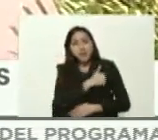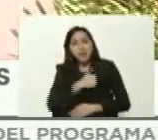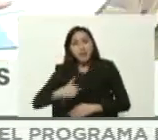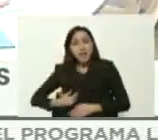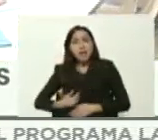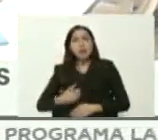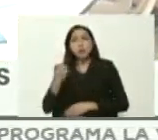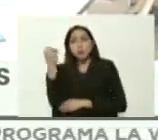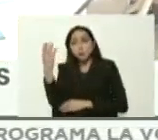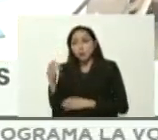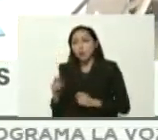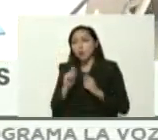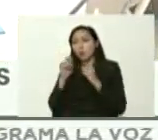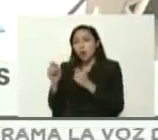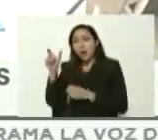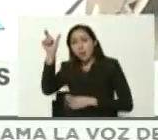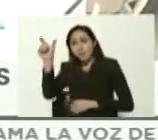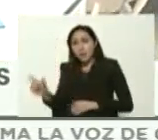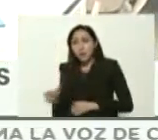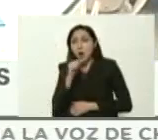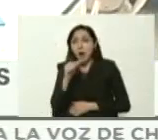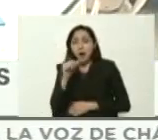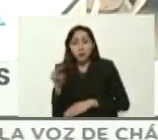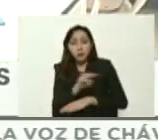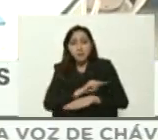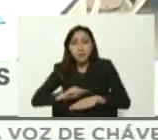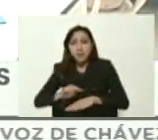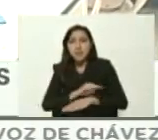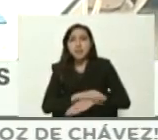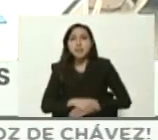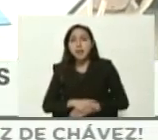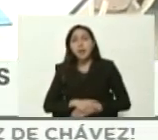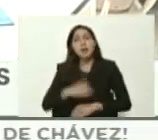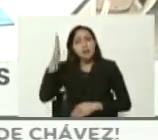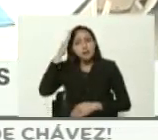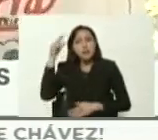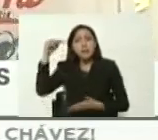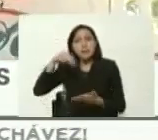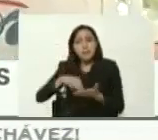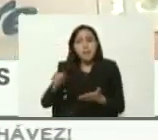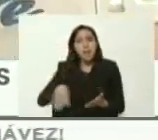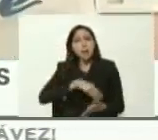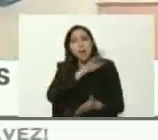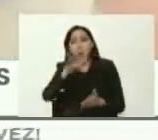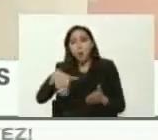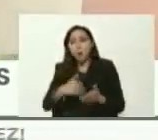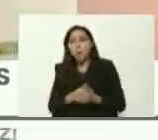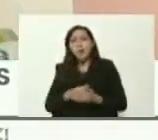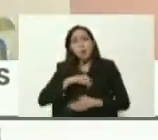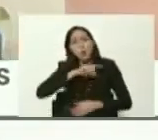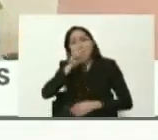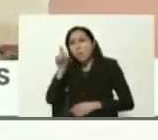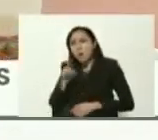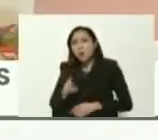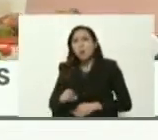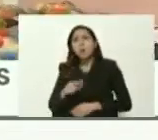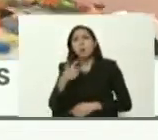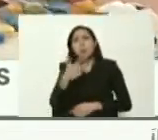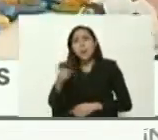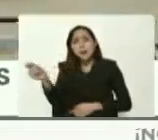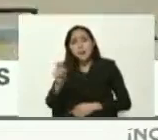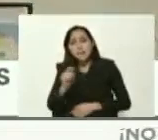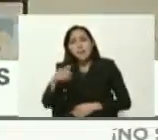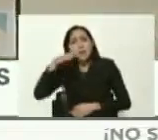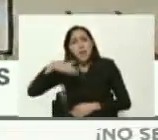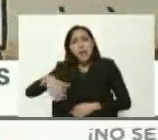la palabra a la ministra de Agua. En esta comunidad, presidente, como usted sabe, en toda Miranda, vivimos preguntándole cada 3 meses al Poder